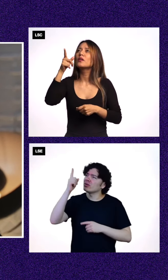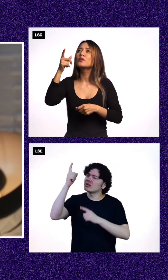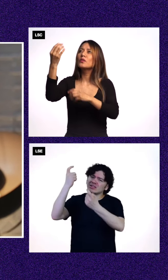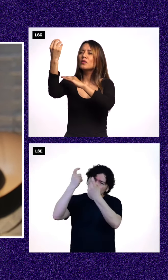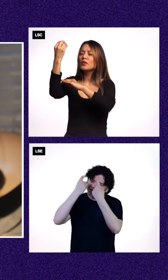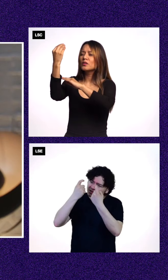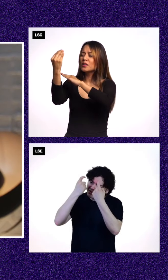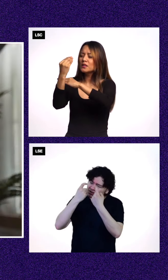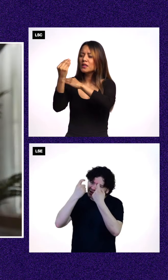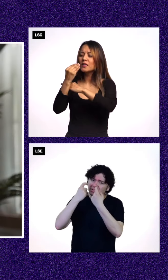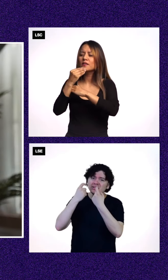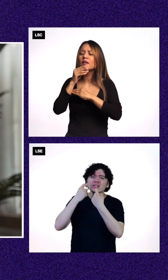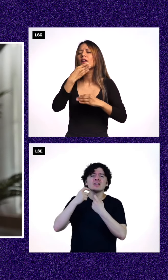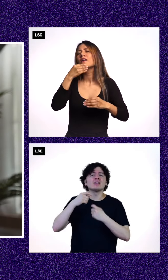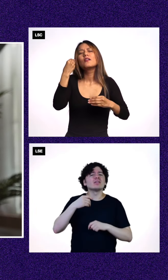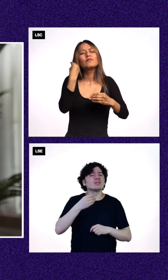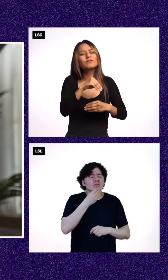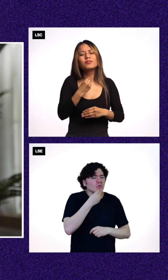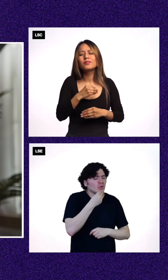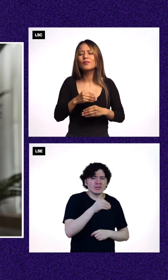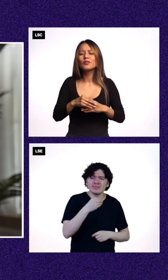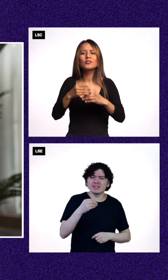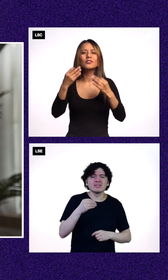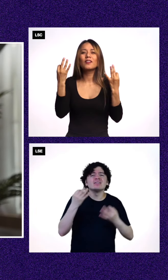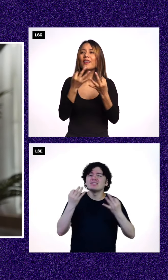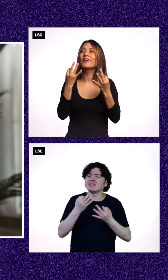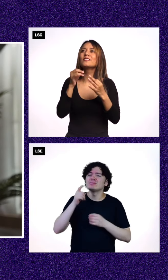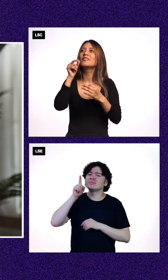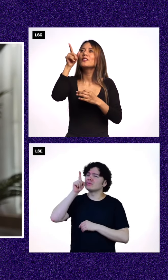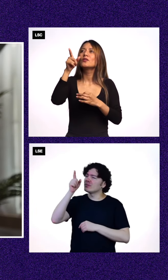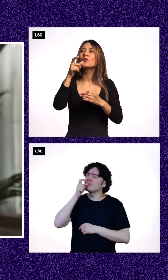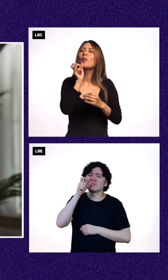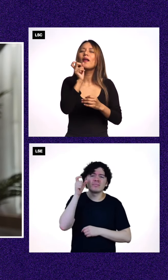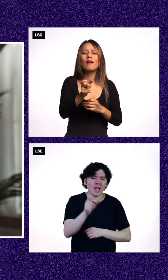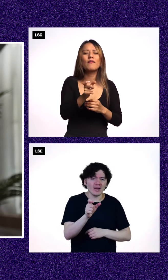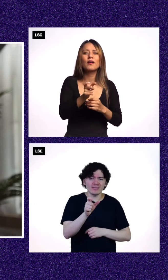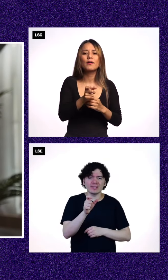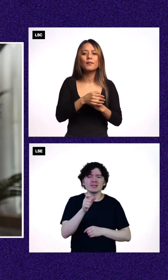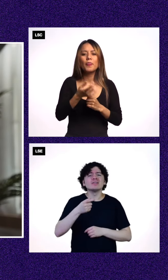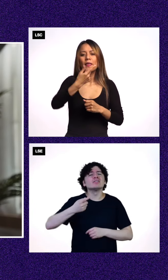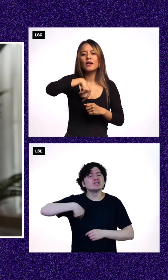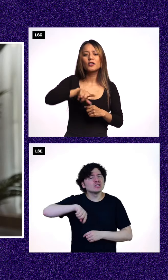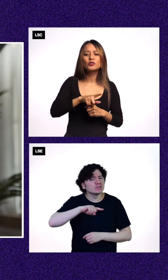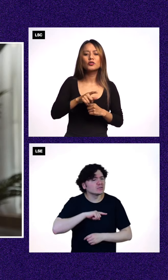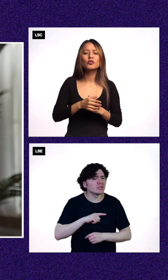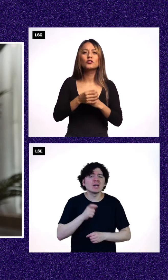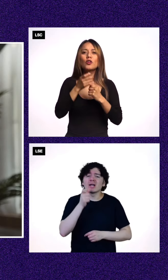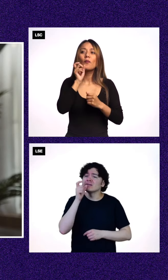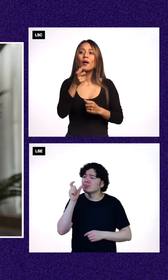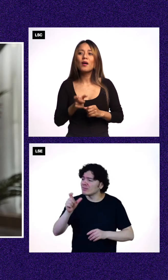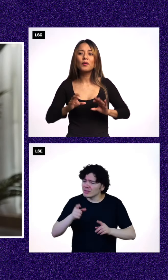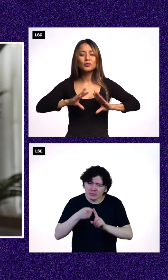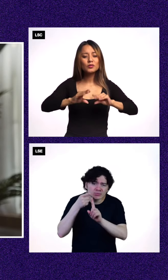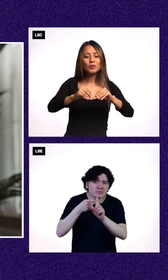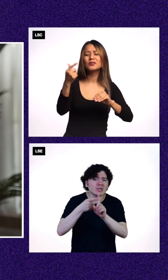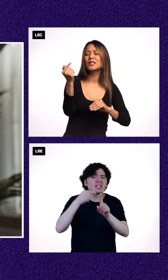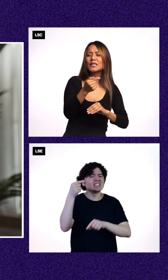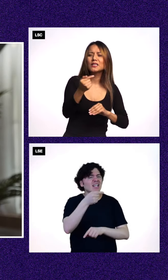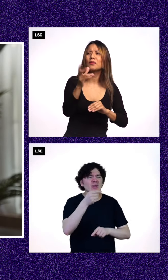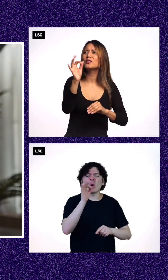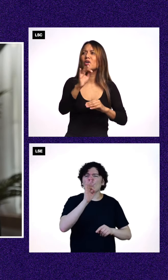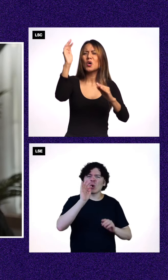la maravilla del ánimo. Señor, que no usemos el silencio como un arma. Oh, Señor, que no usemos palabras que desanimen,